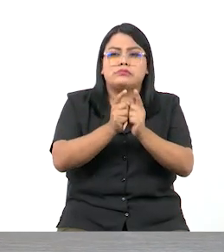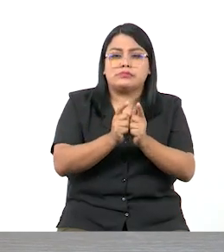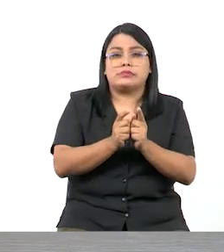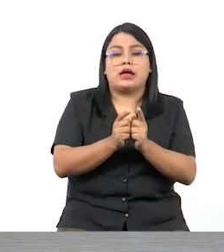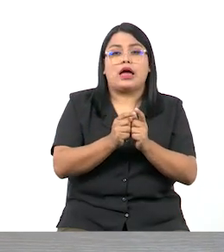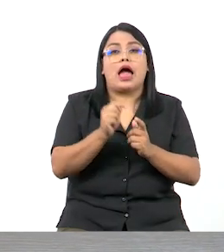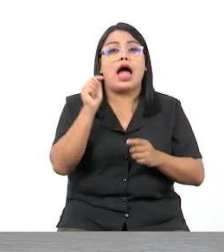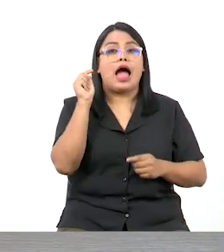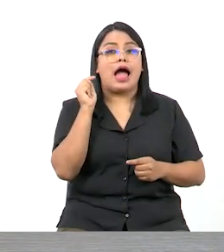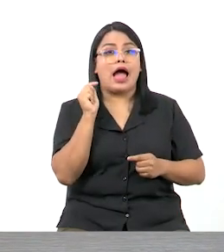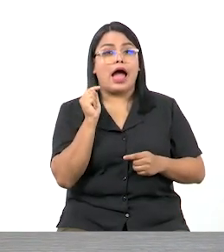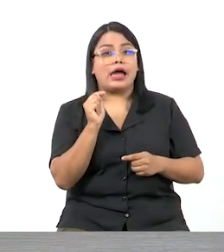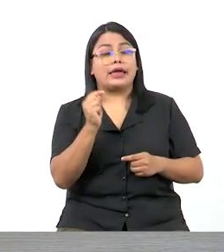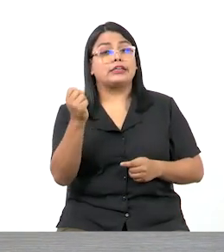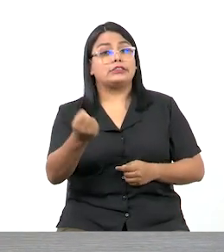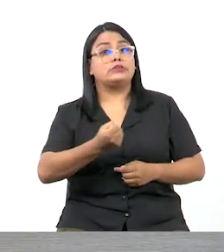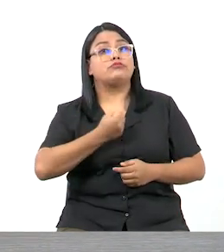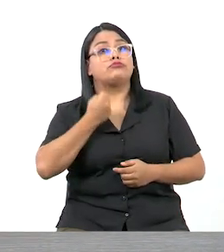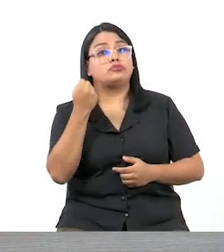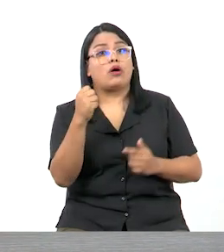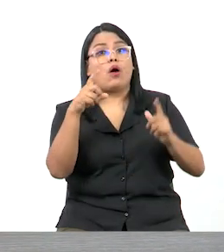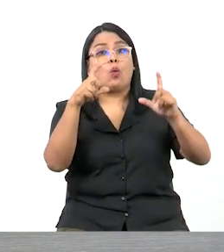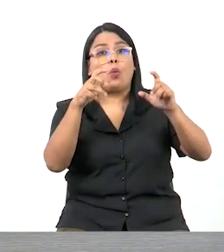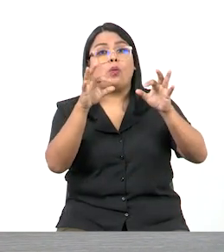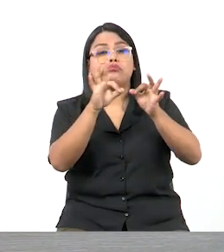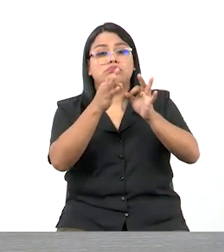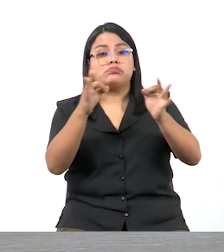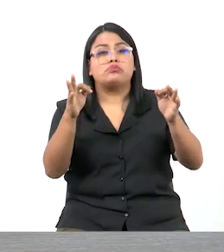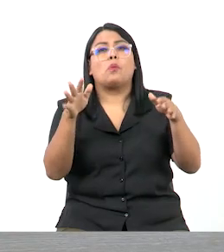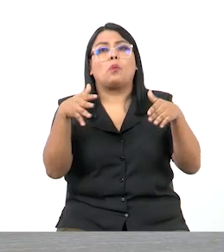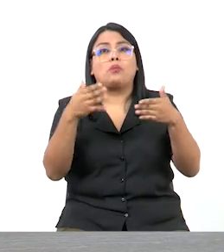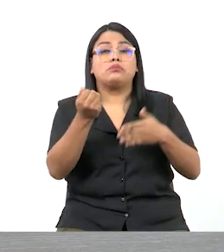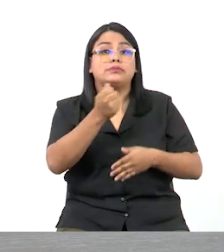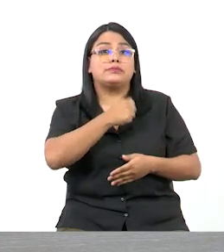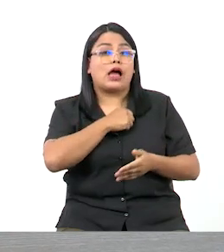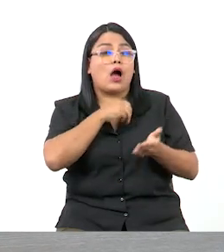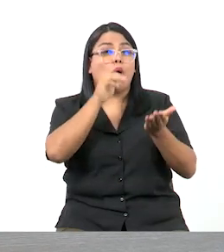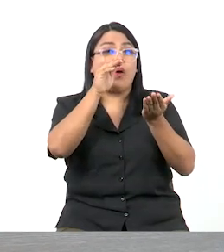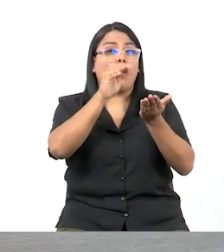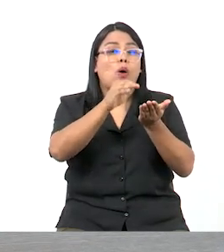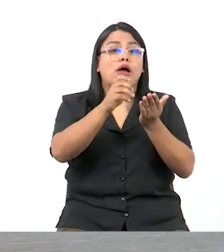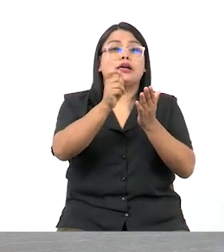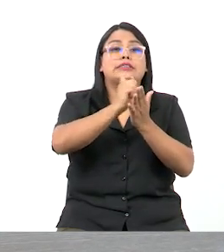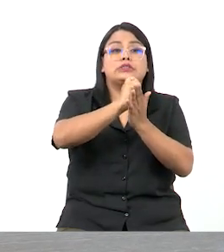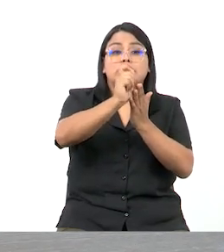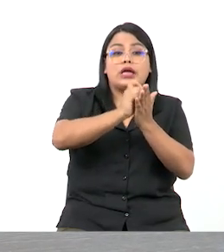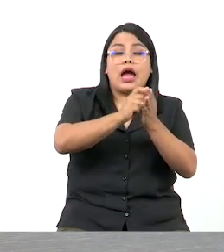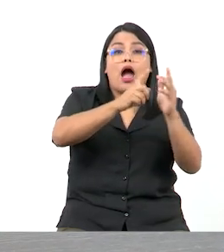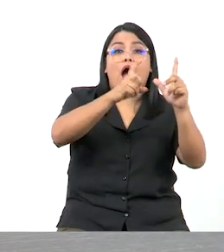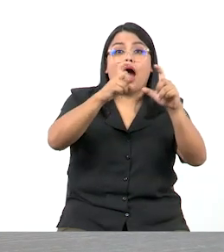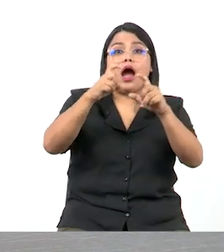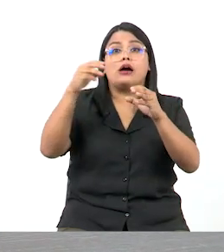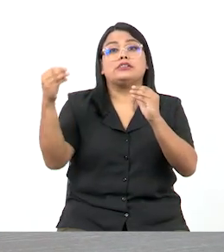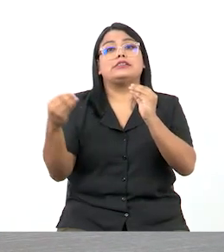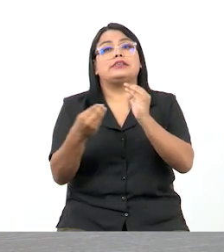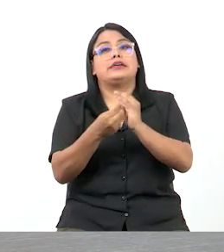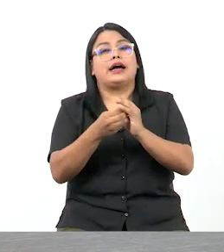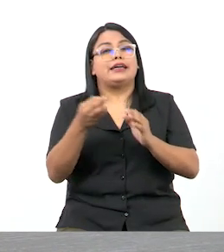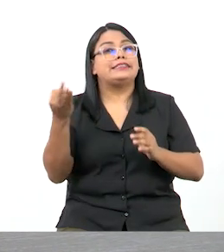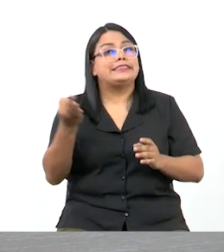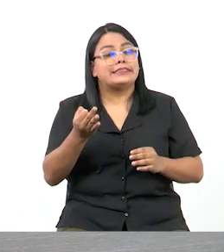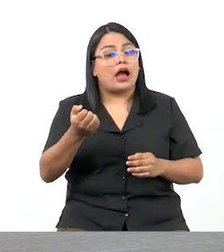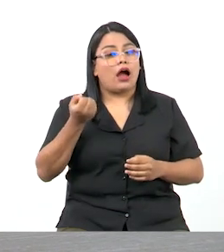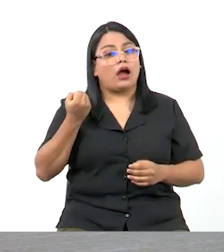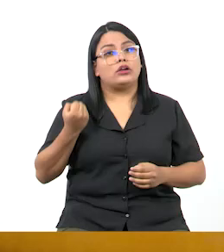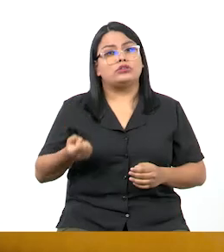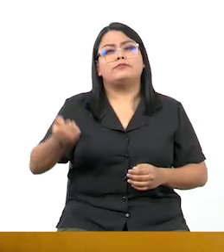con imágenes. Y este texto con imágenes es de suma importancia porque el producto de unidad es un texto con